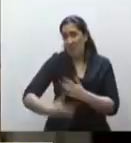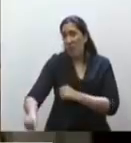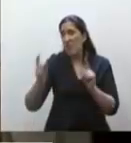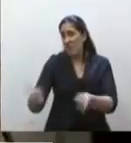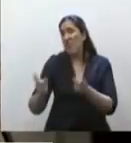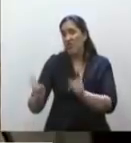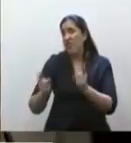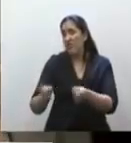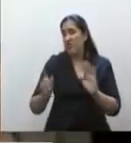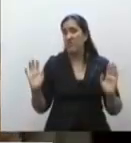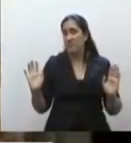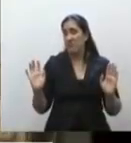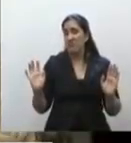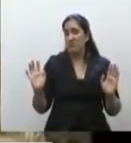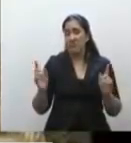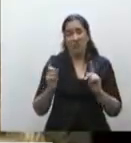Exactamente como